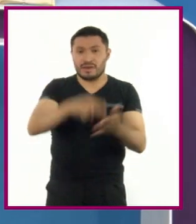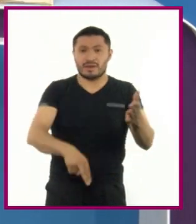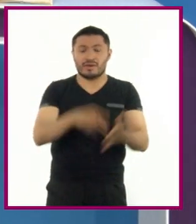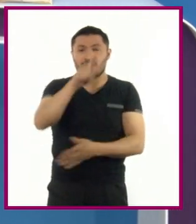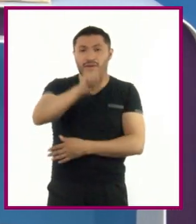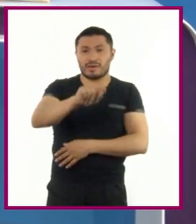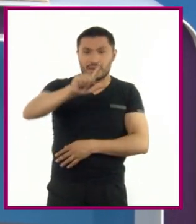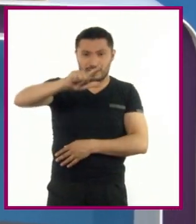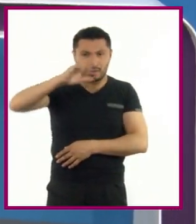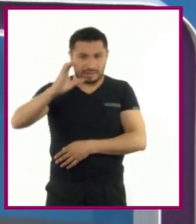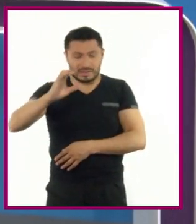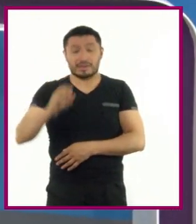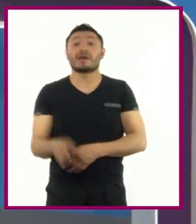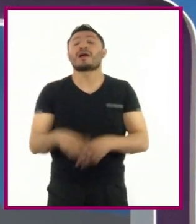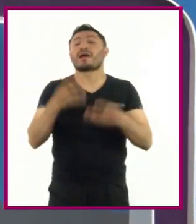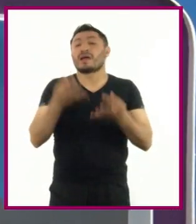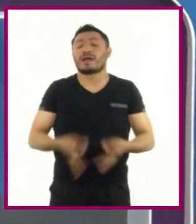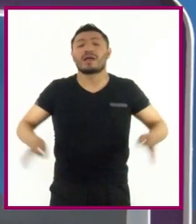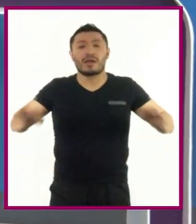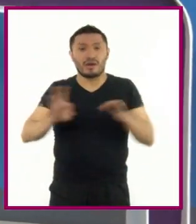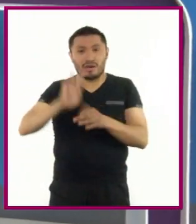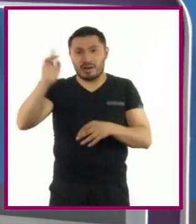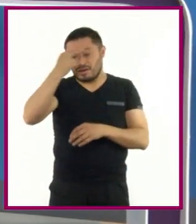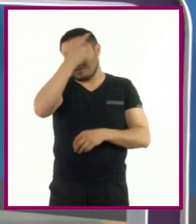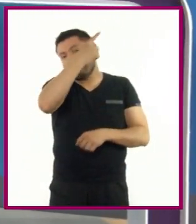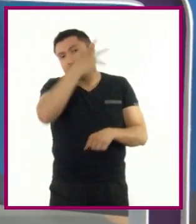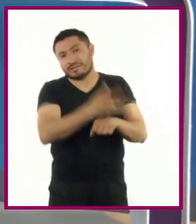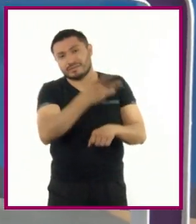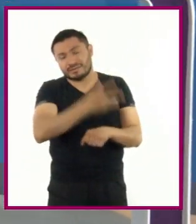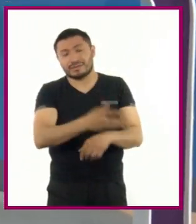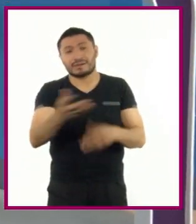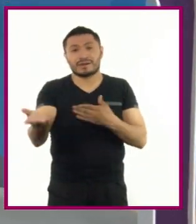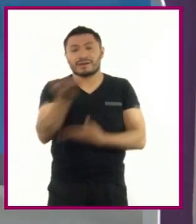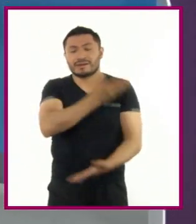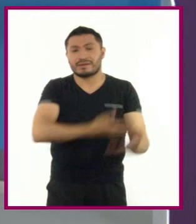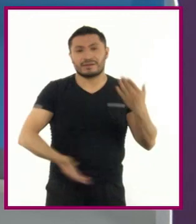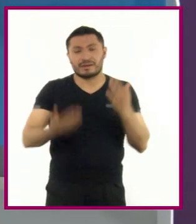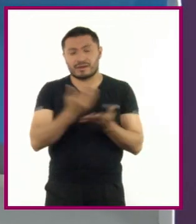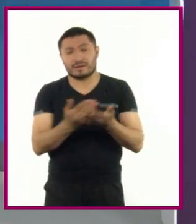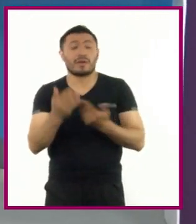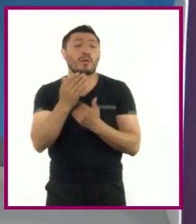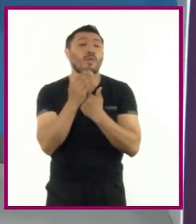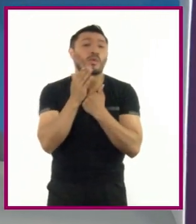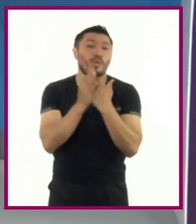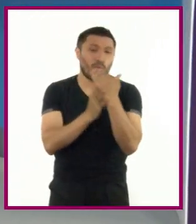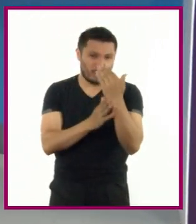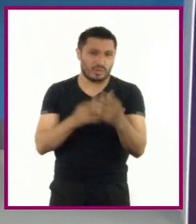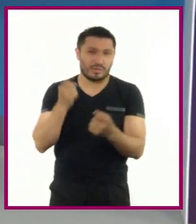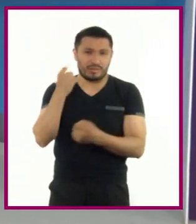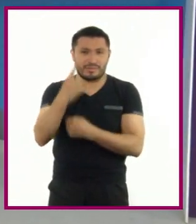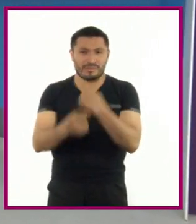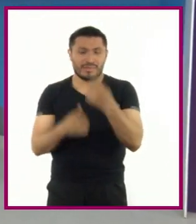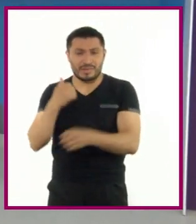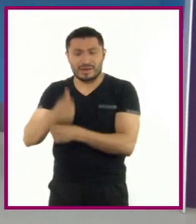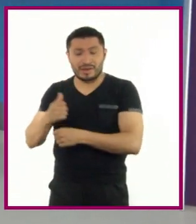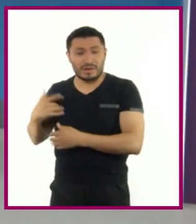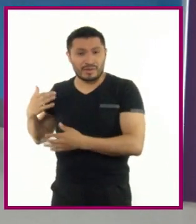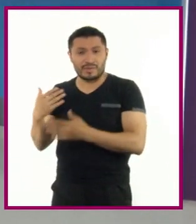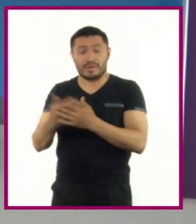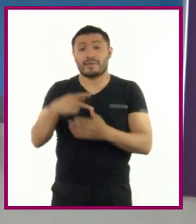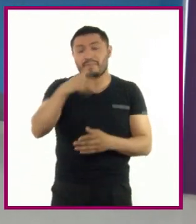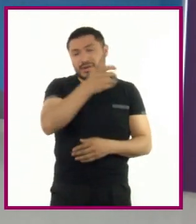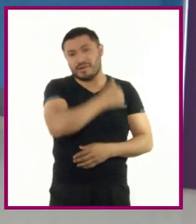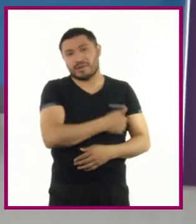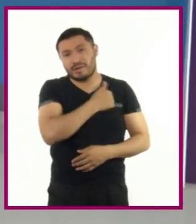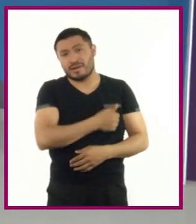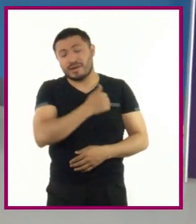libre comercio. Cabe destacar que con los Estados Unidos el intercambio había aumentado en los últimos años, pero con Canadá las relaciones